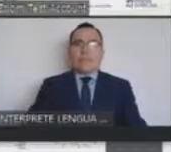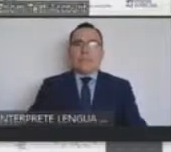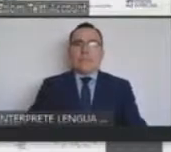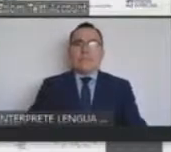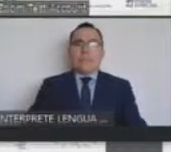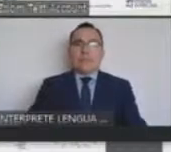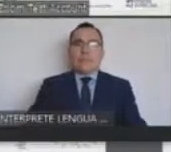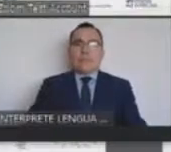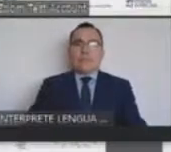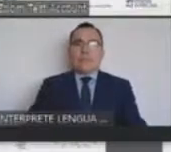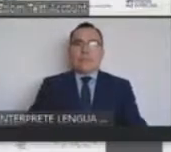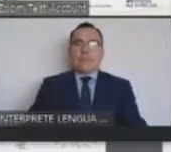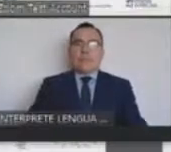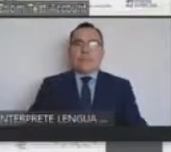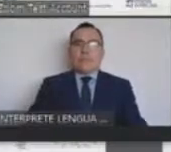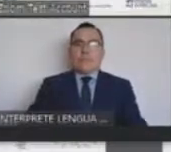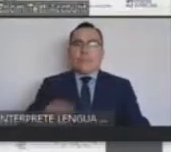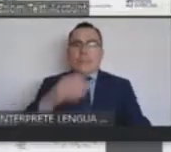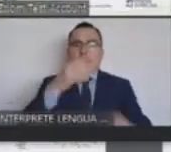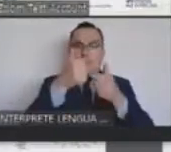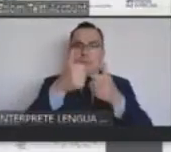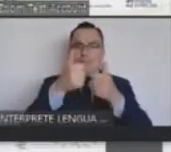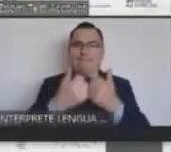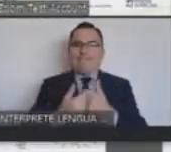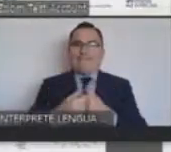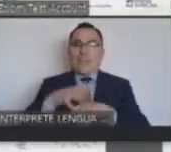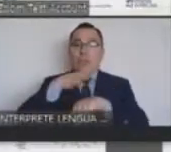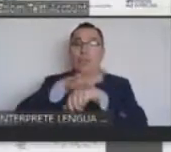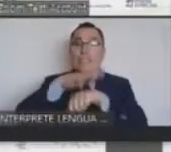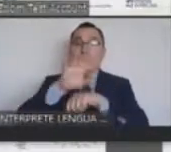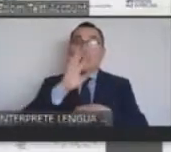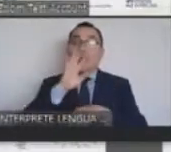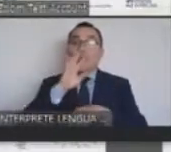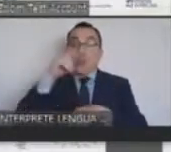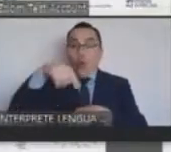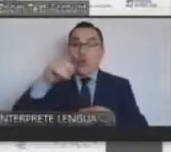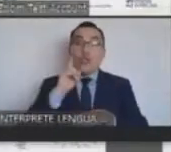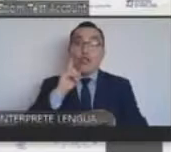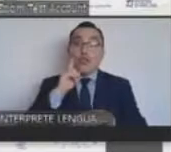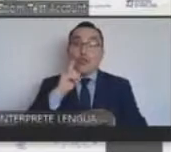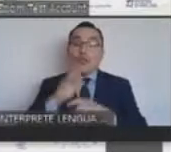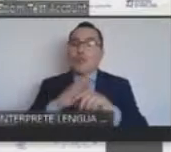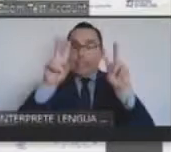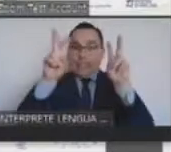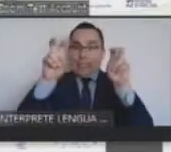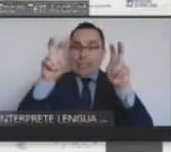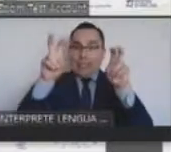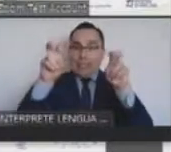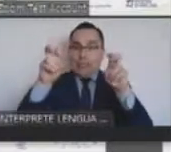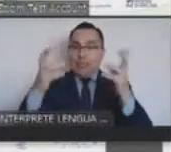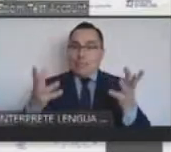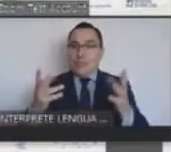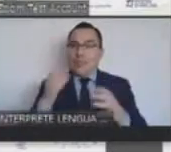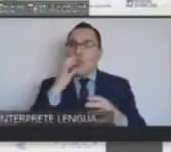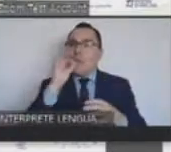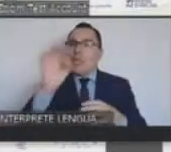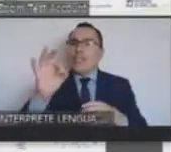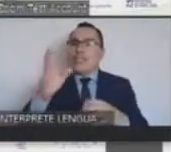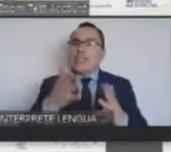Bien, los 15 minutos que tengo es para el tema, como decía nuestra